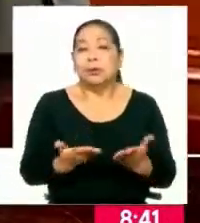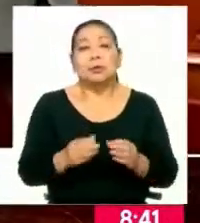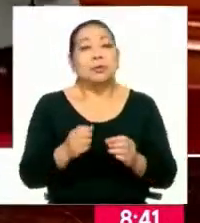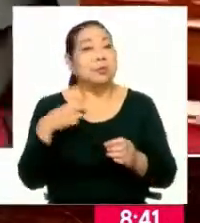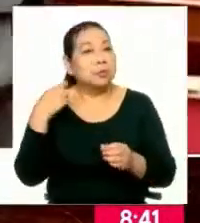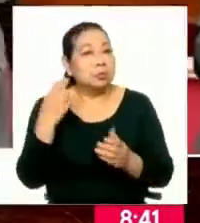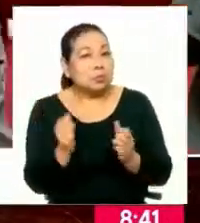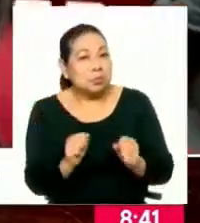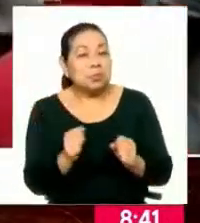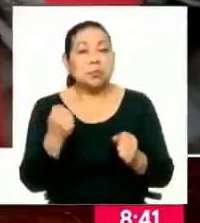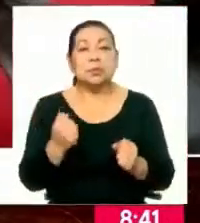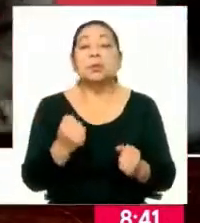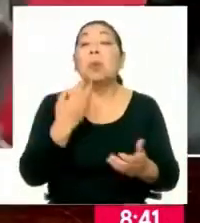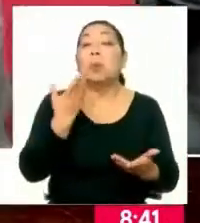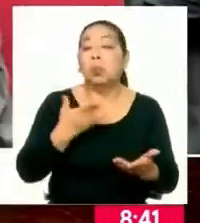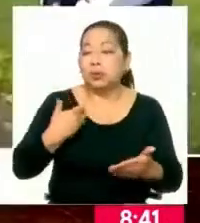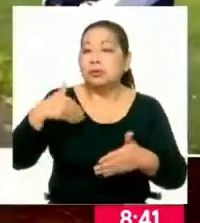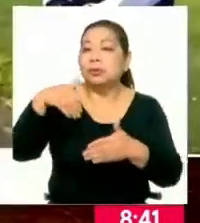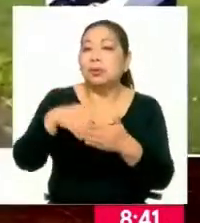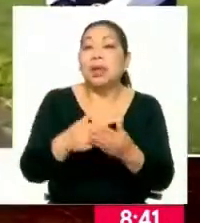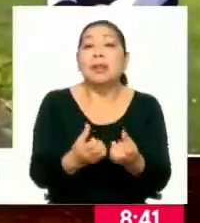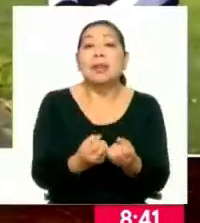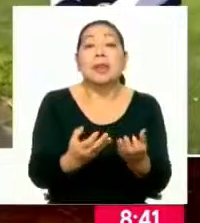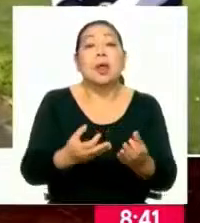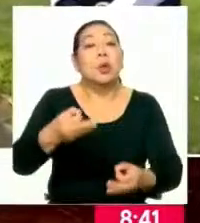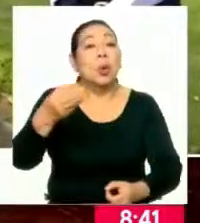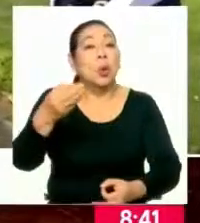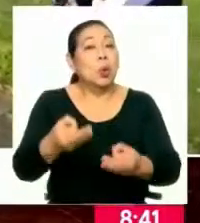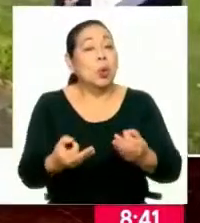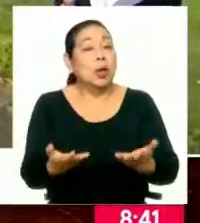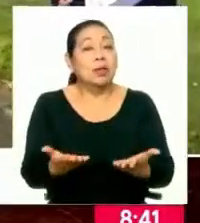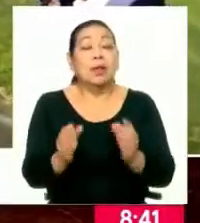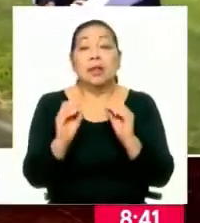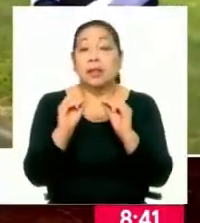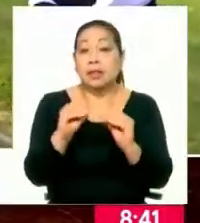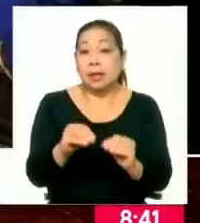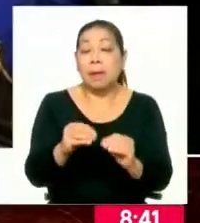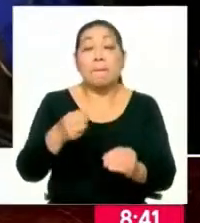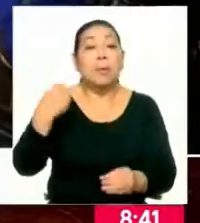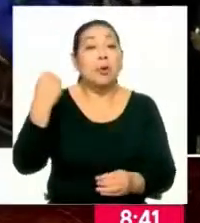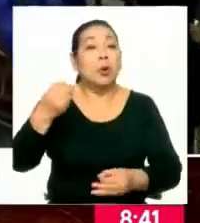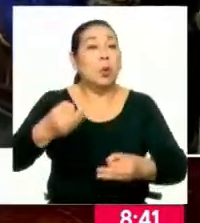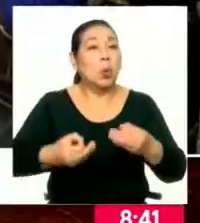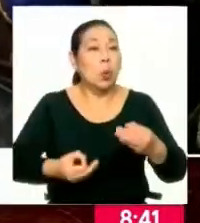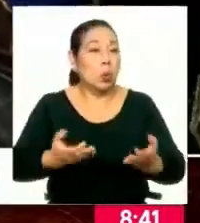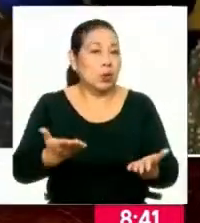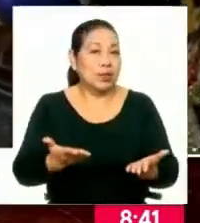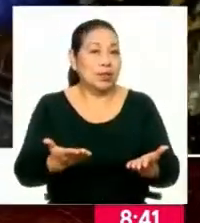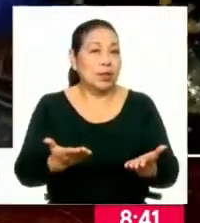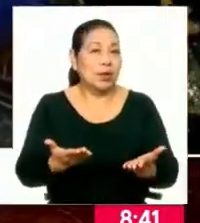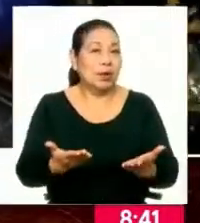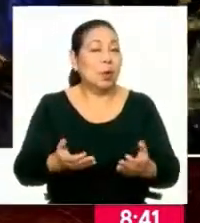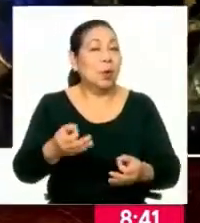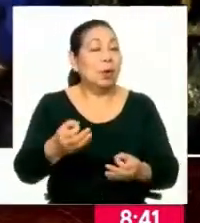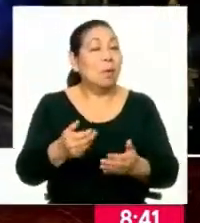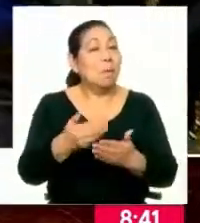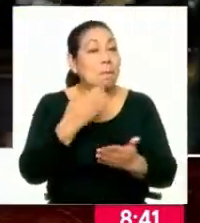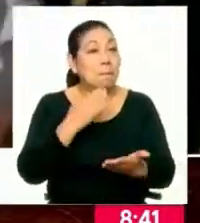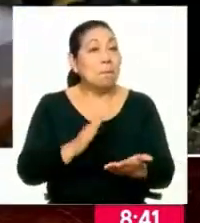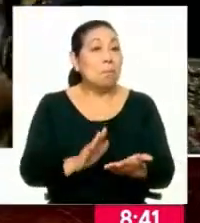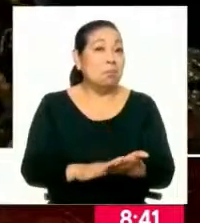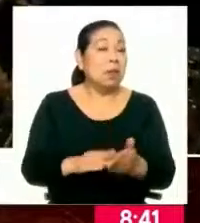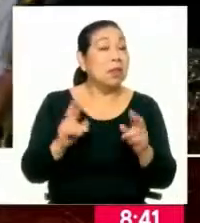cargos públicos y por ende poder postular, tanto jurisdiccionales, o sea, dadas por el Poder Judicial, por una sentencia, por un